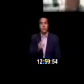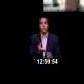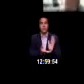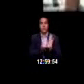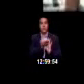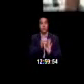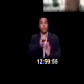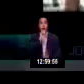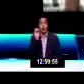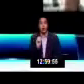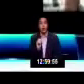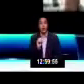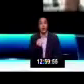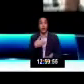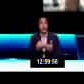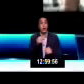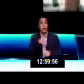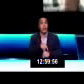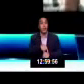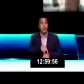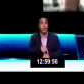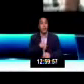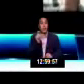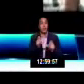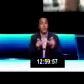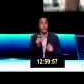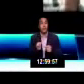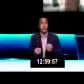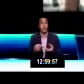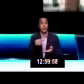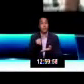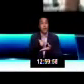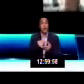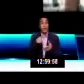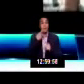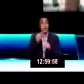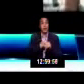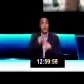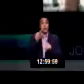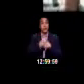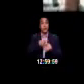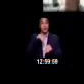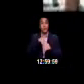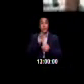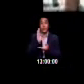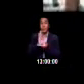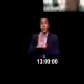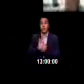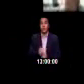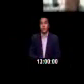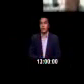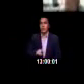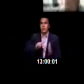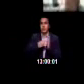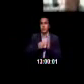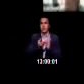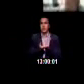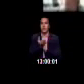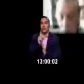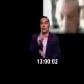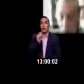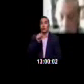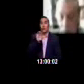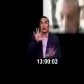incrementar un porcentaje permanente a los aportes mensuales que se realizan al ies esto experiencia y un incremento